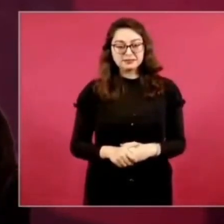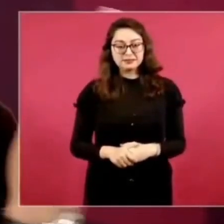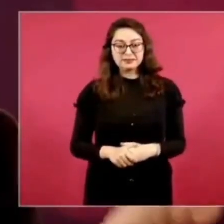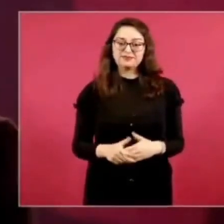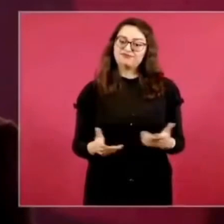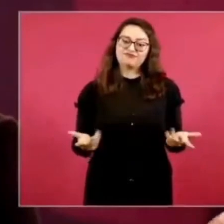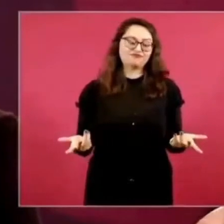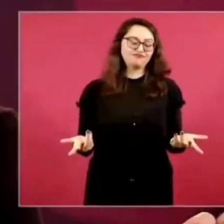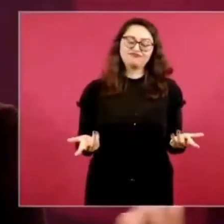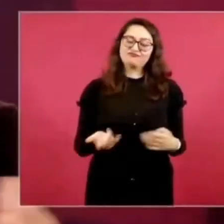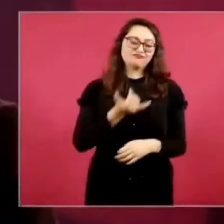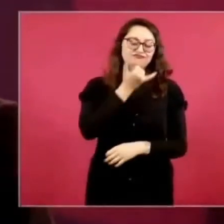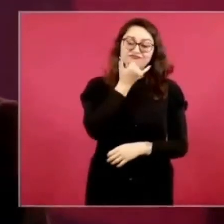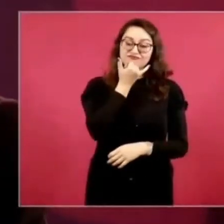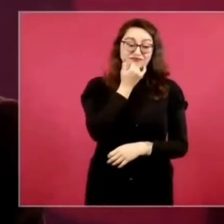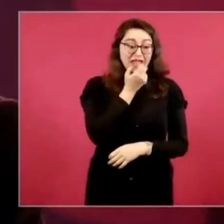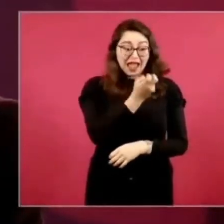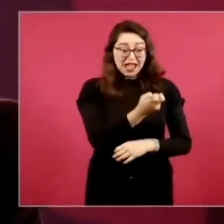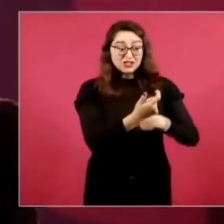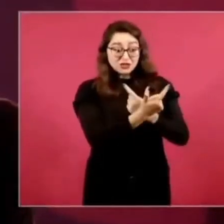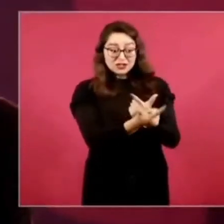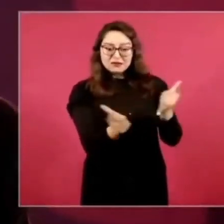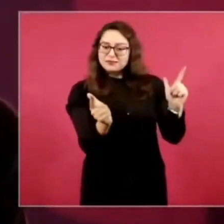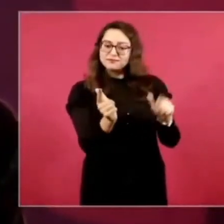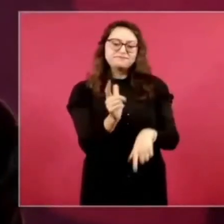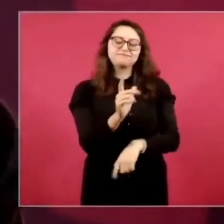Pues eso no se puede.